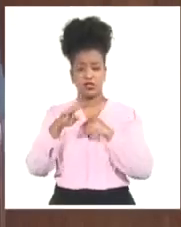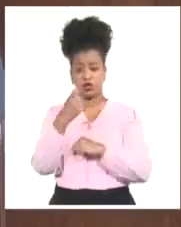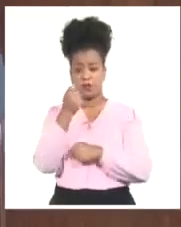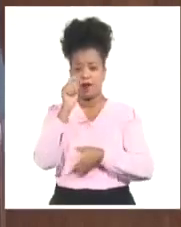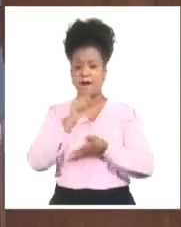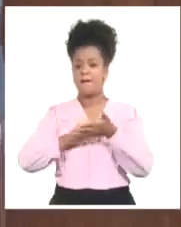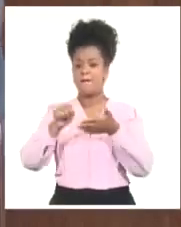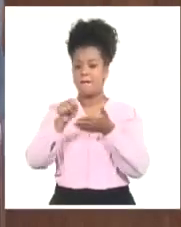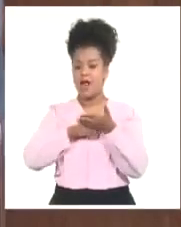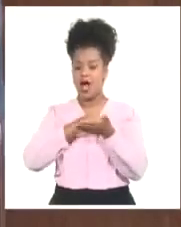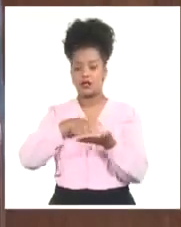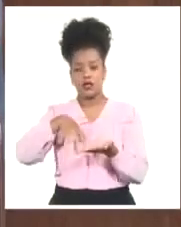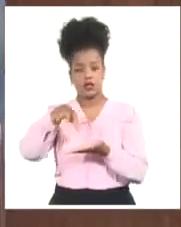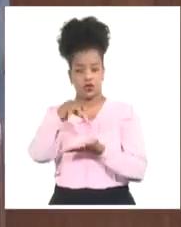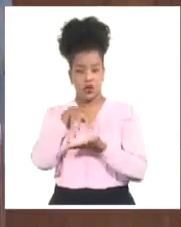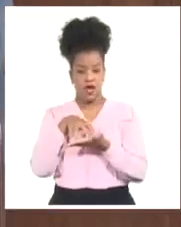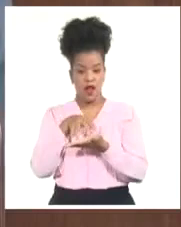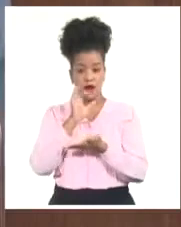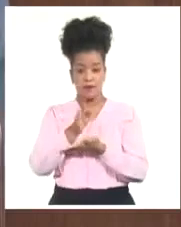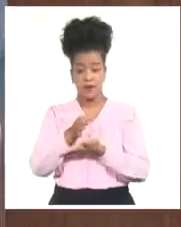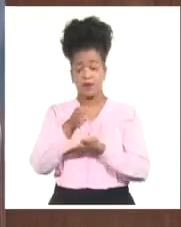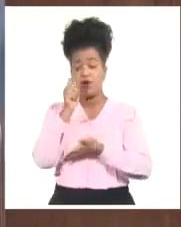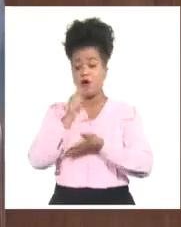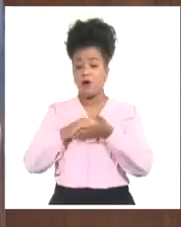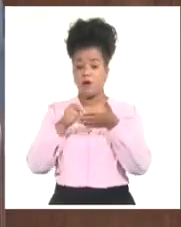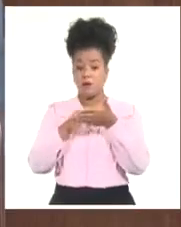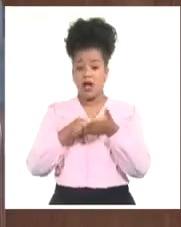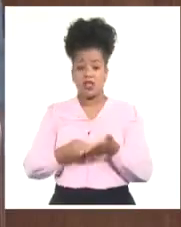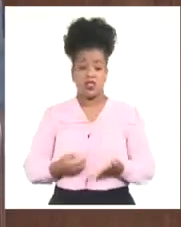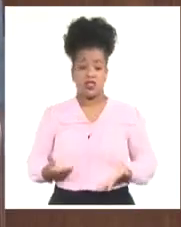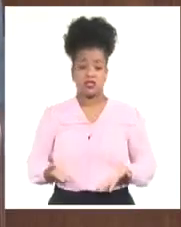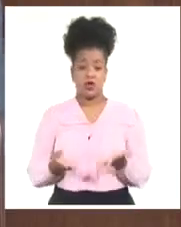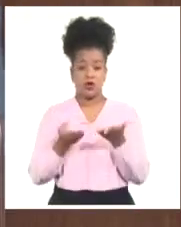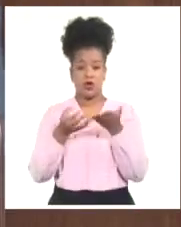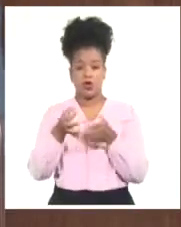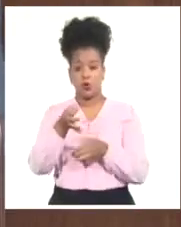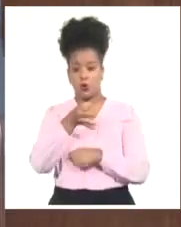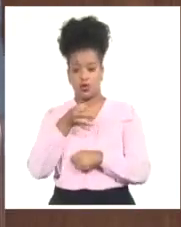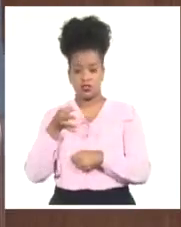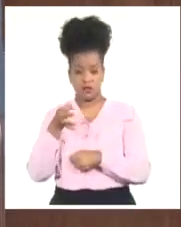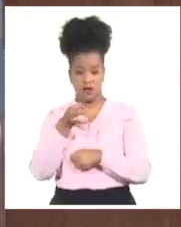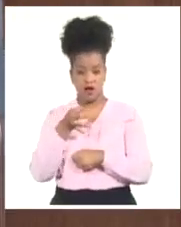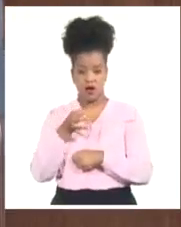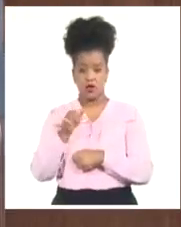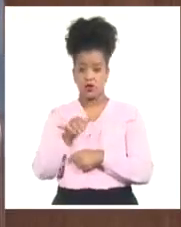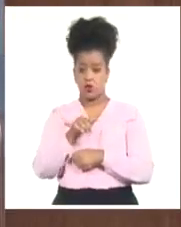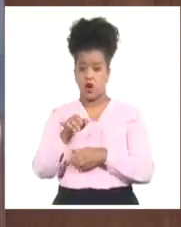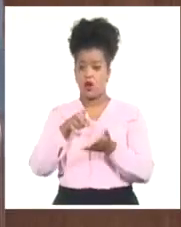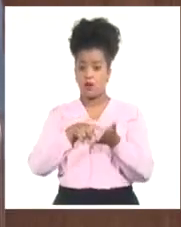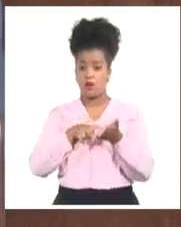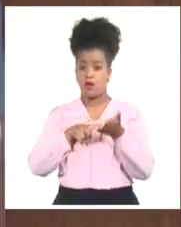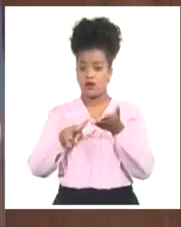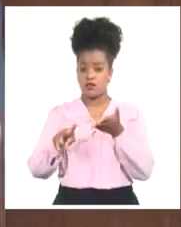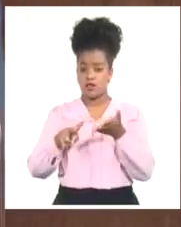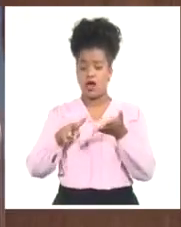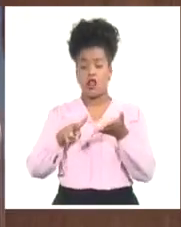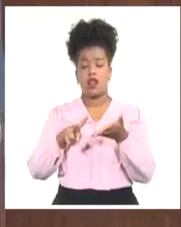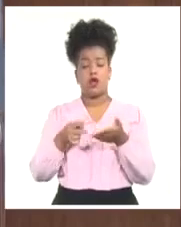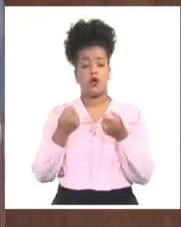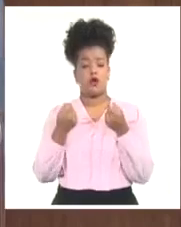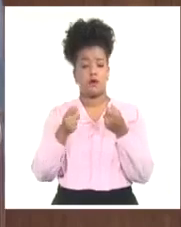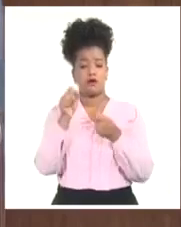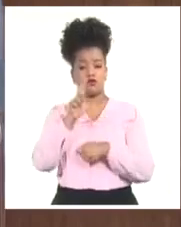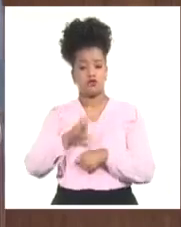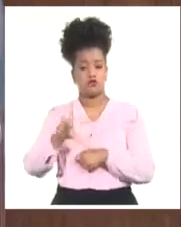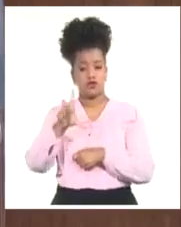territorial, alineando las estrategias de desarrollo municipal, la estrategia económica y social, el plan anual de la